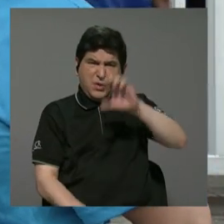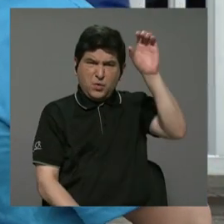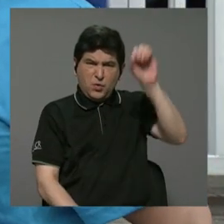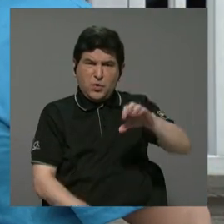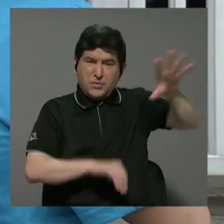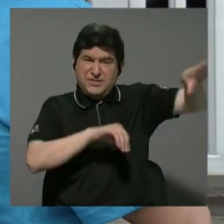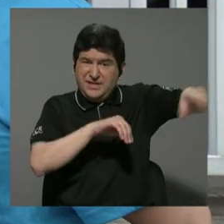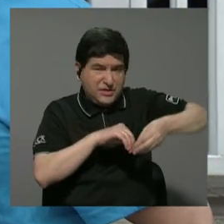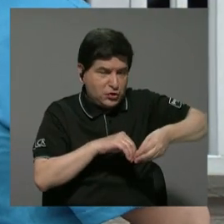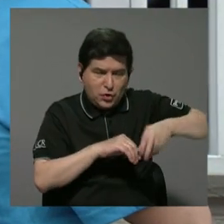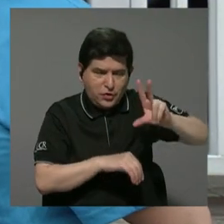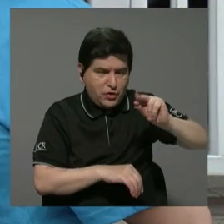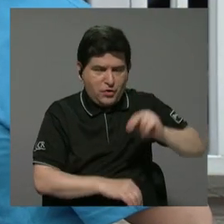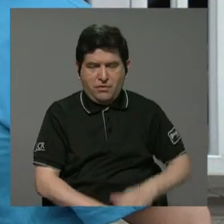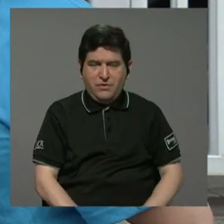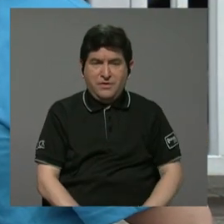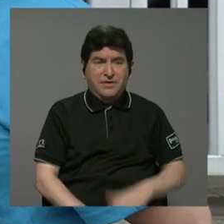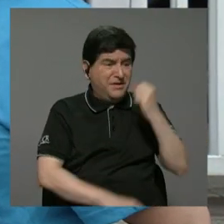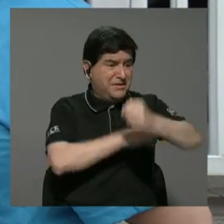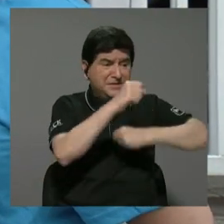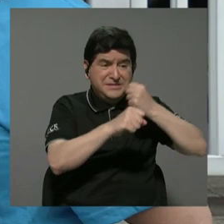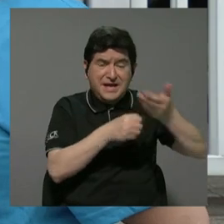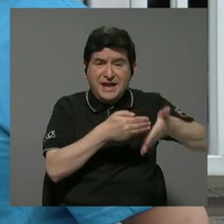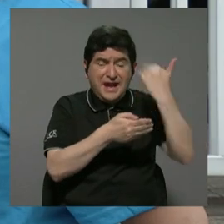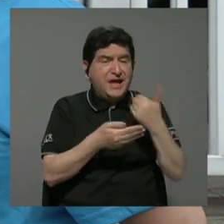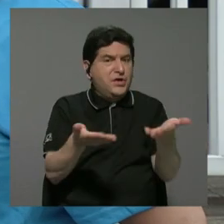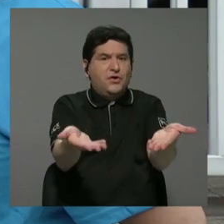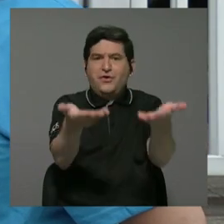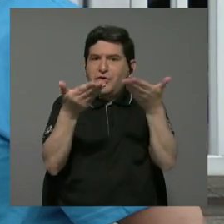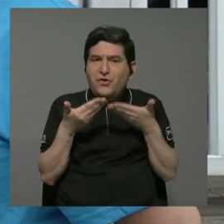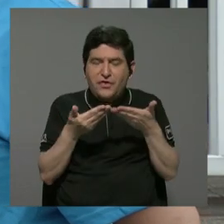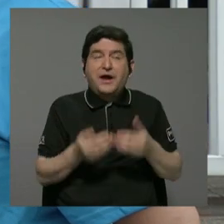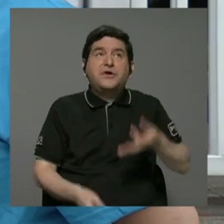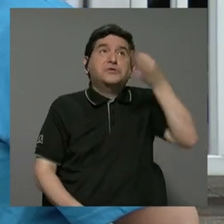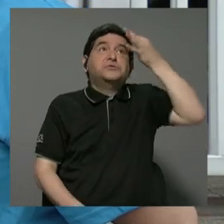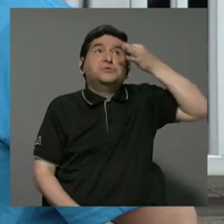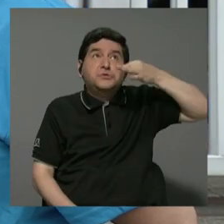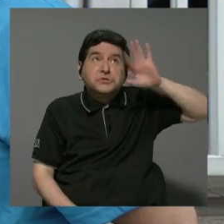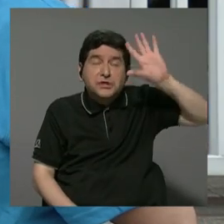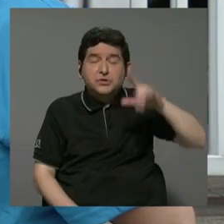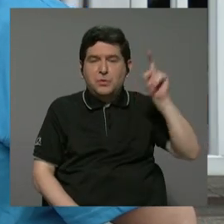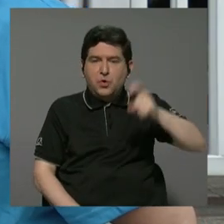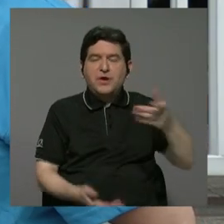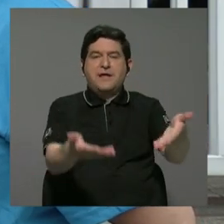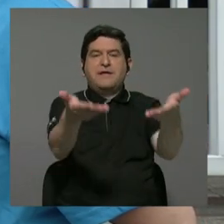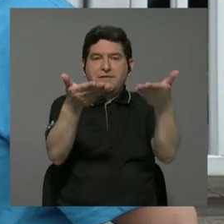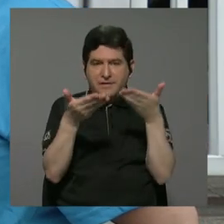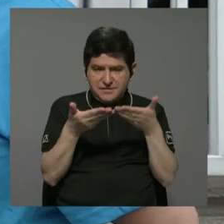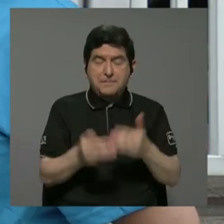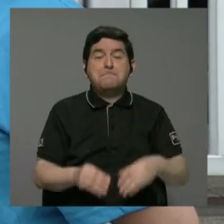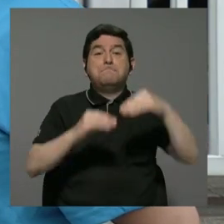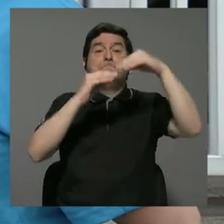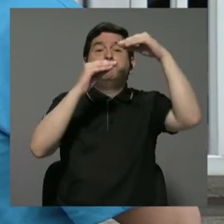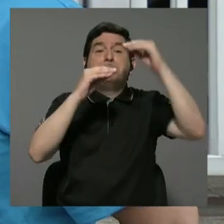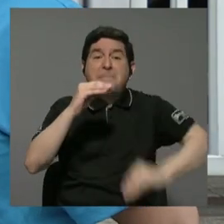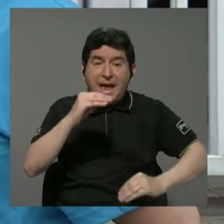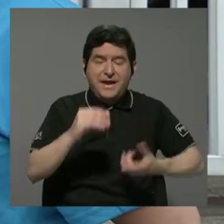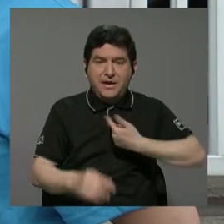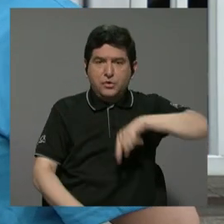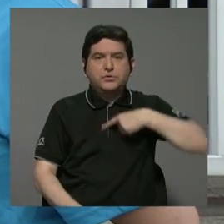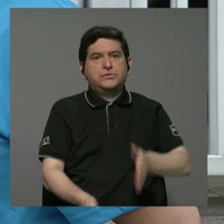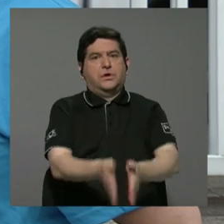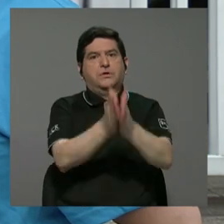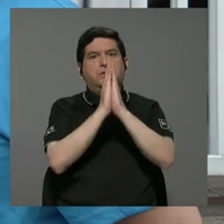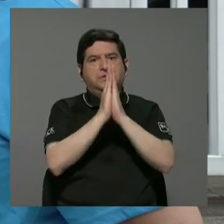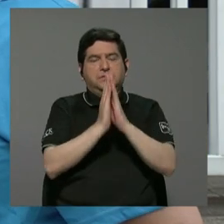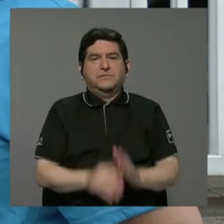1% adicional. Si ni siquiera el año pasado se nos dio lo que se supone que tendrían que habernos dado, mucho menos estamos